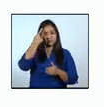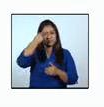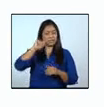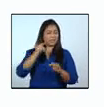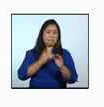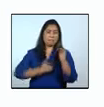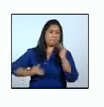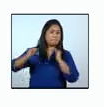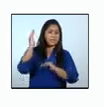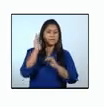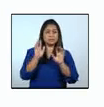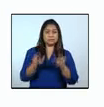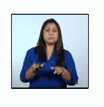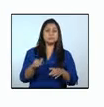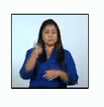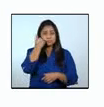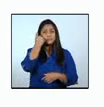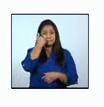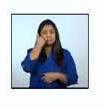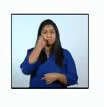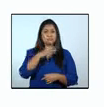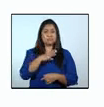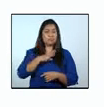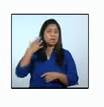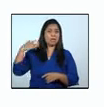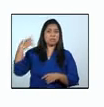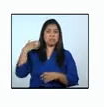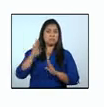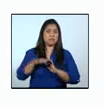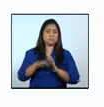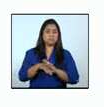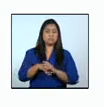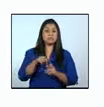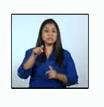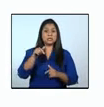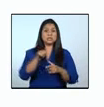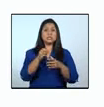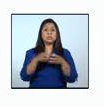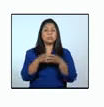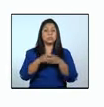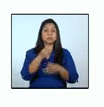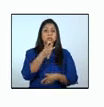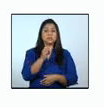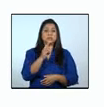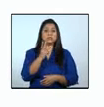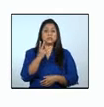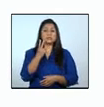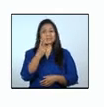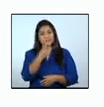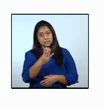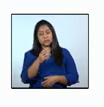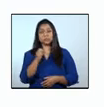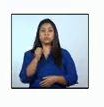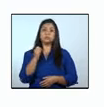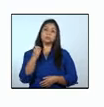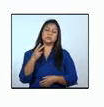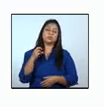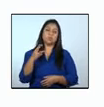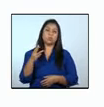la cantidad de casos diarios. De estos, 334 son hombres y 211